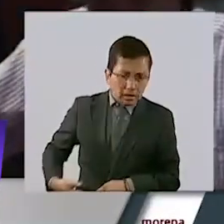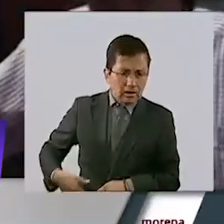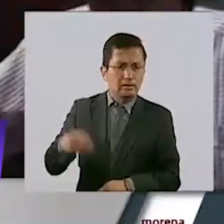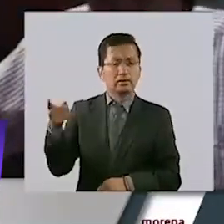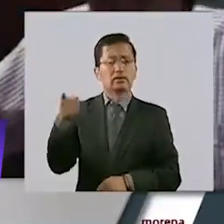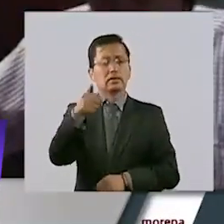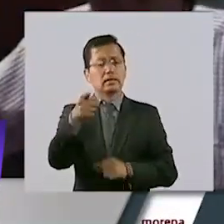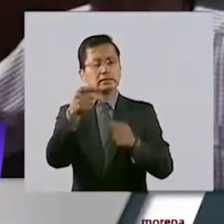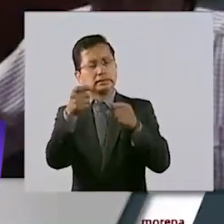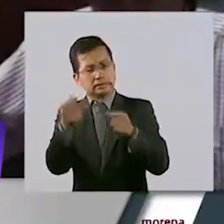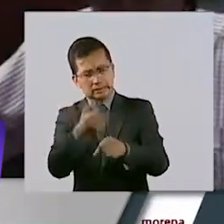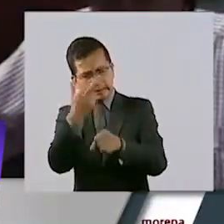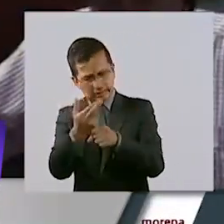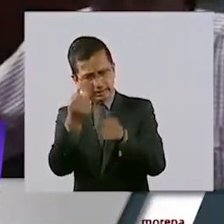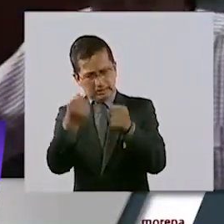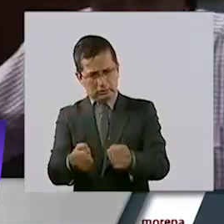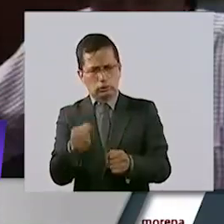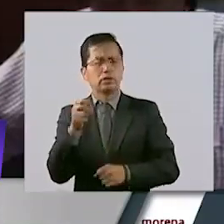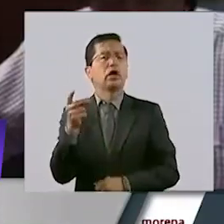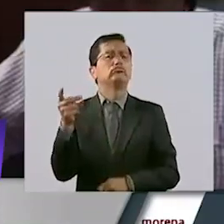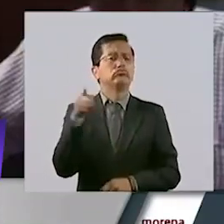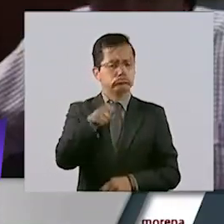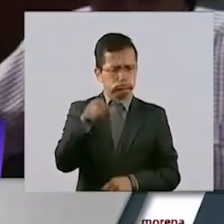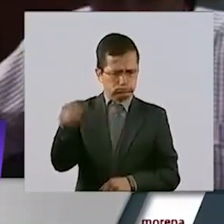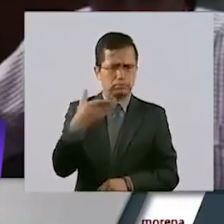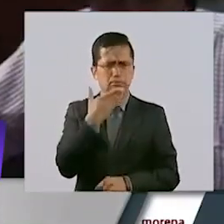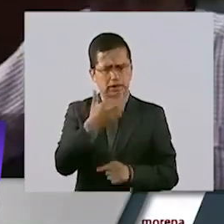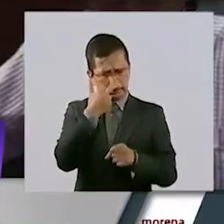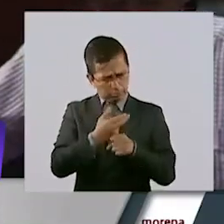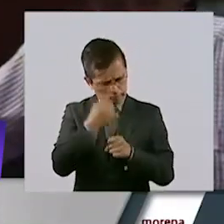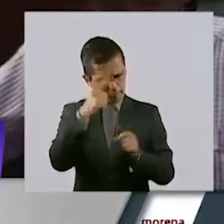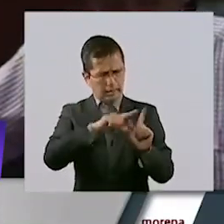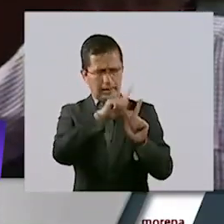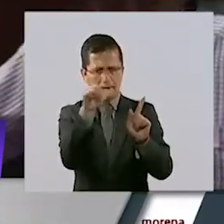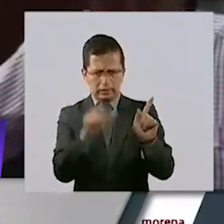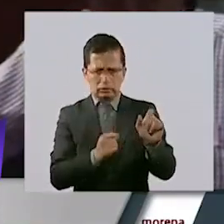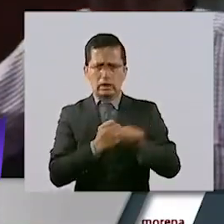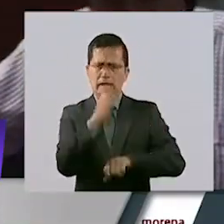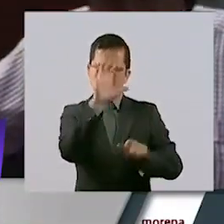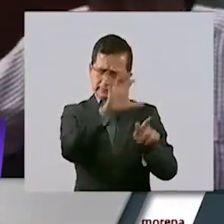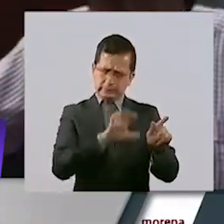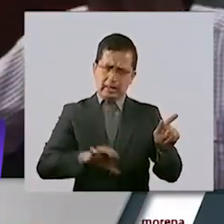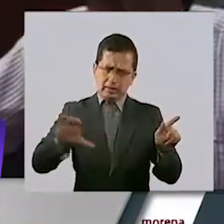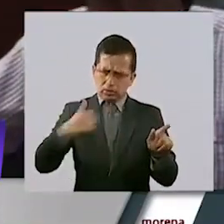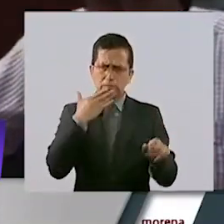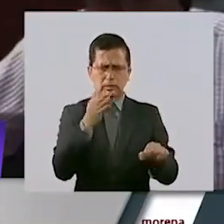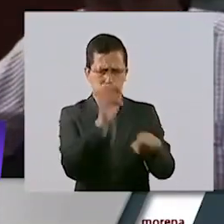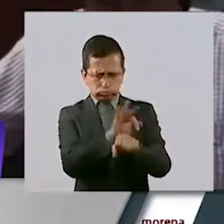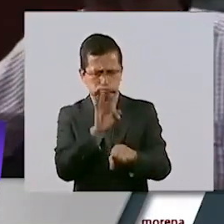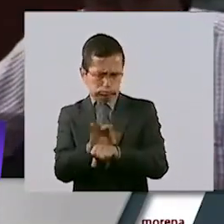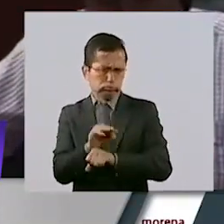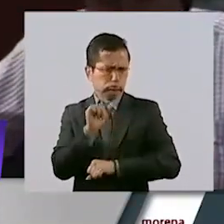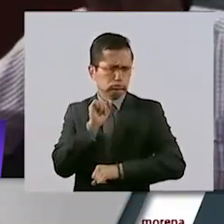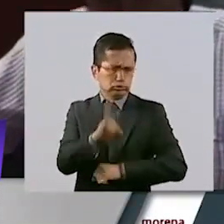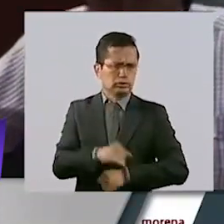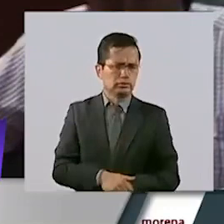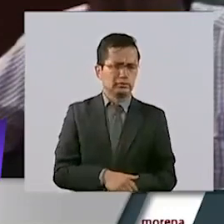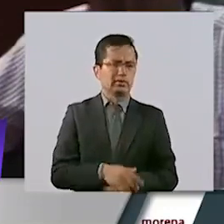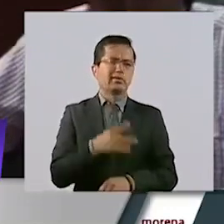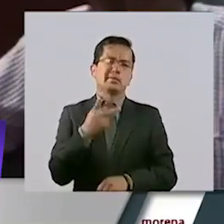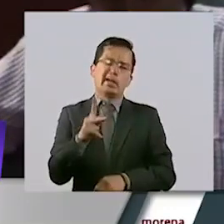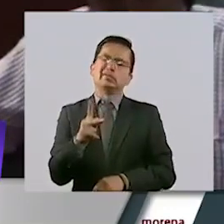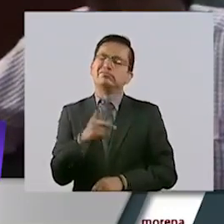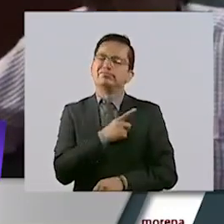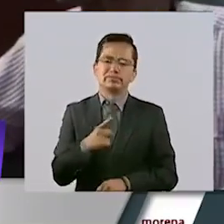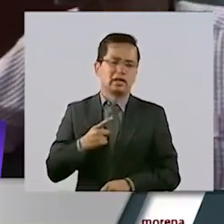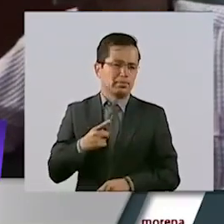están apoyando y respaldando en los diferentes estados. Pero creo que se tiene que trabajar mucho para darle mayor certeza y